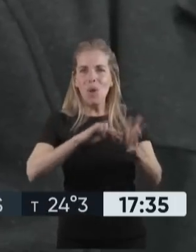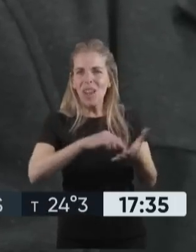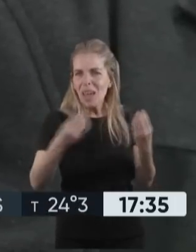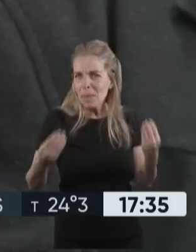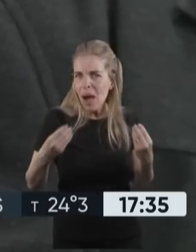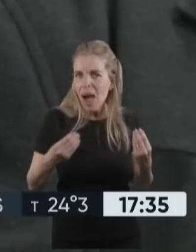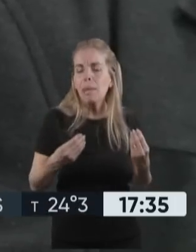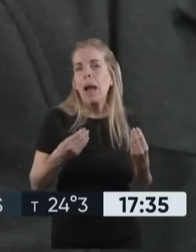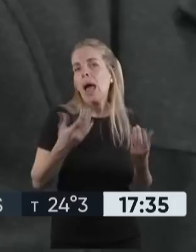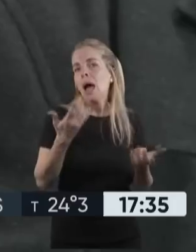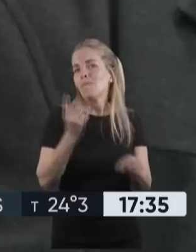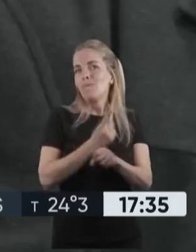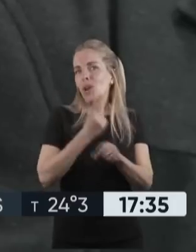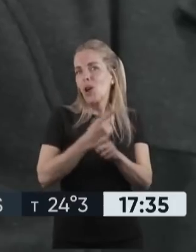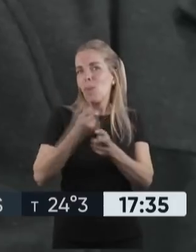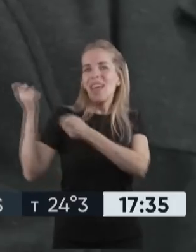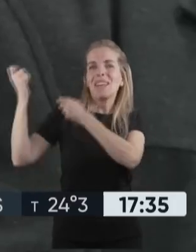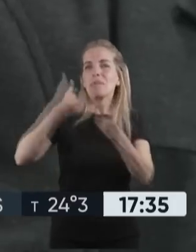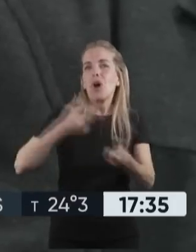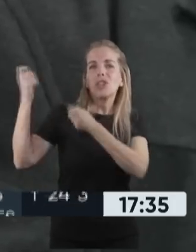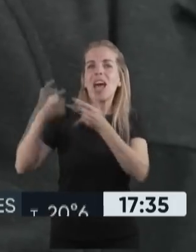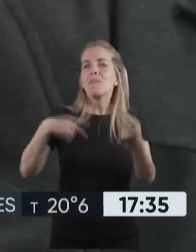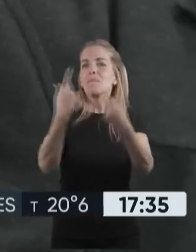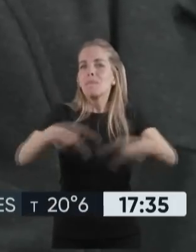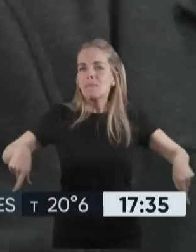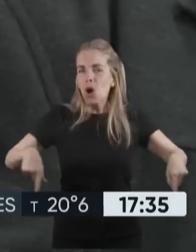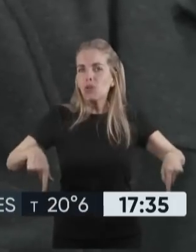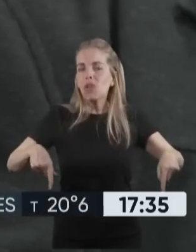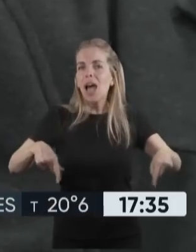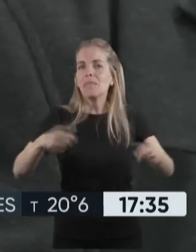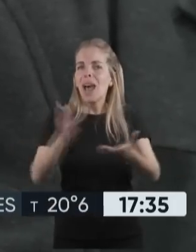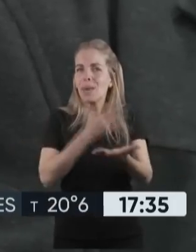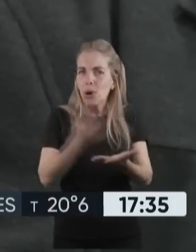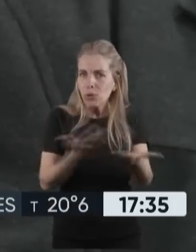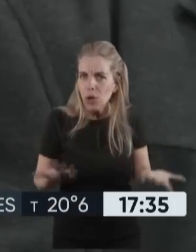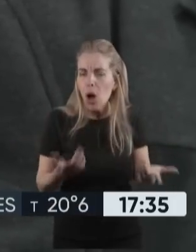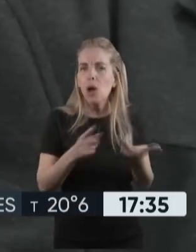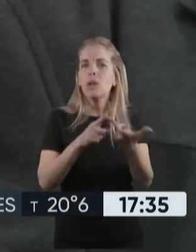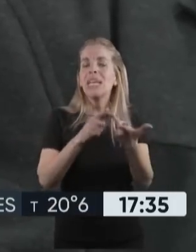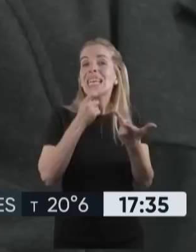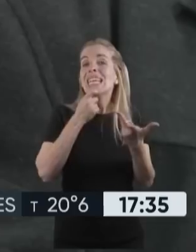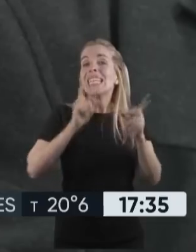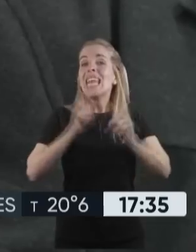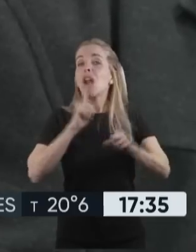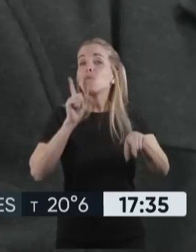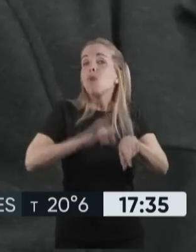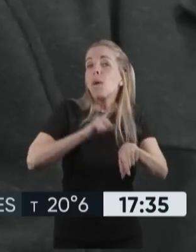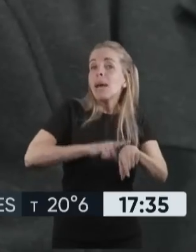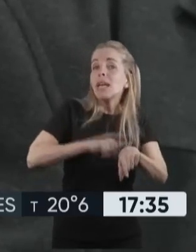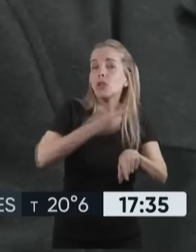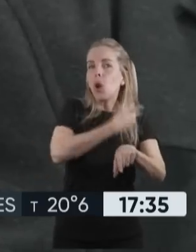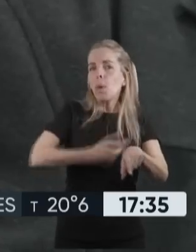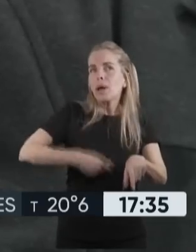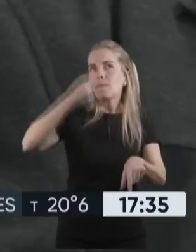para importar insumos, y si está pensado en algún momento